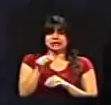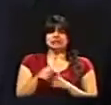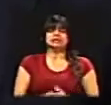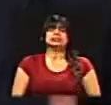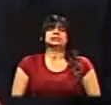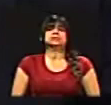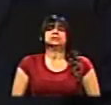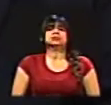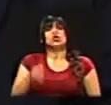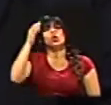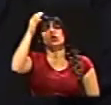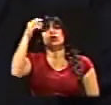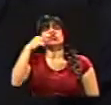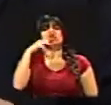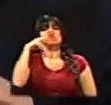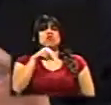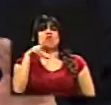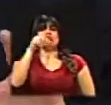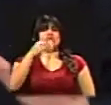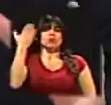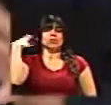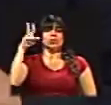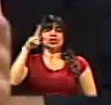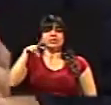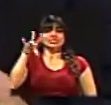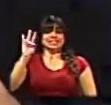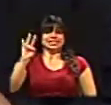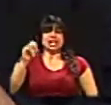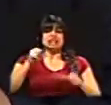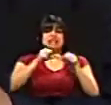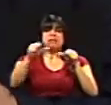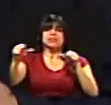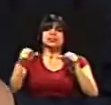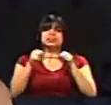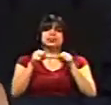en la coyuntura del no, en el 2007, los sectores, digámoslo así,